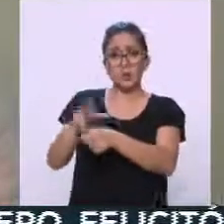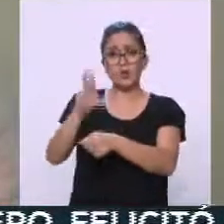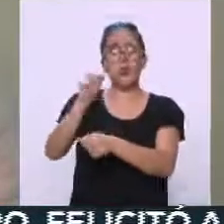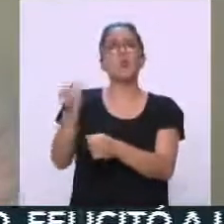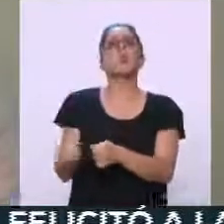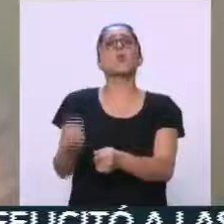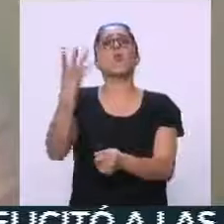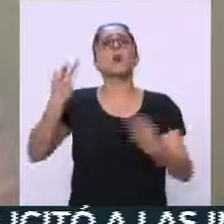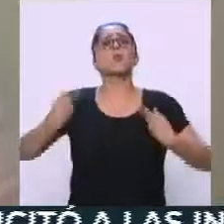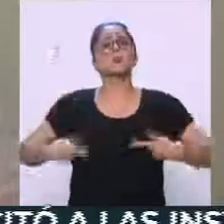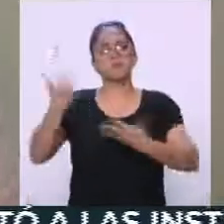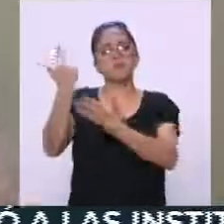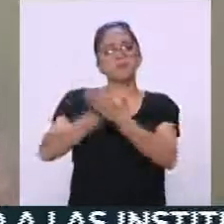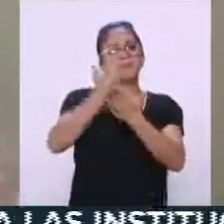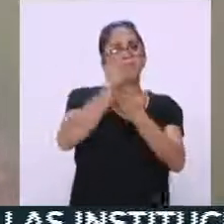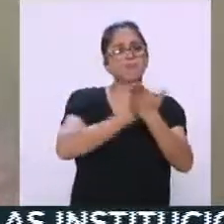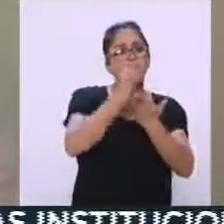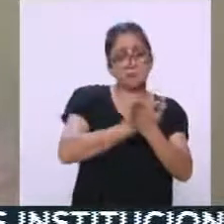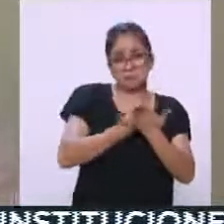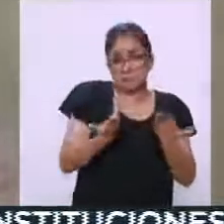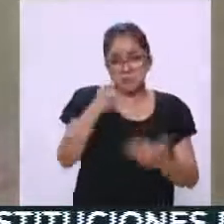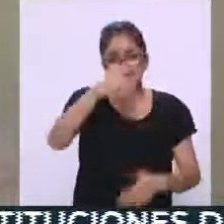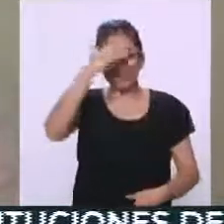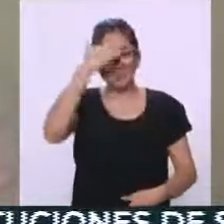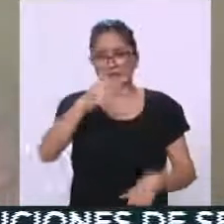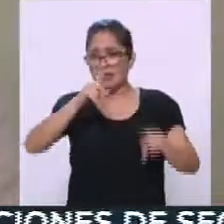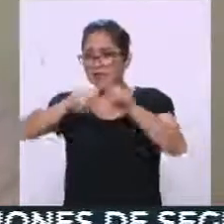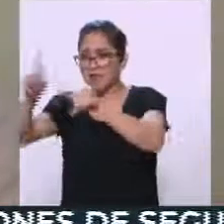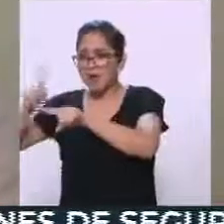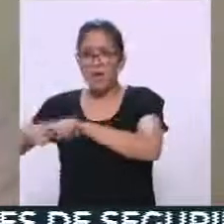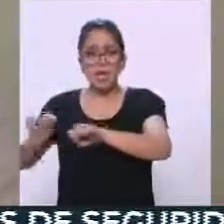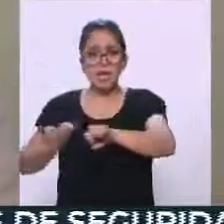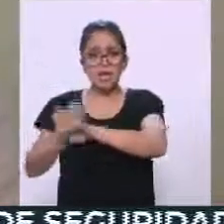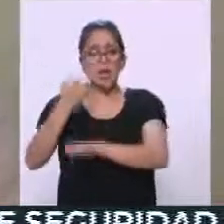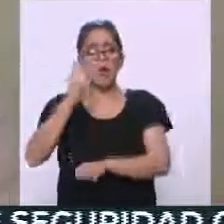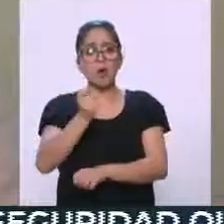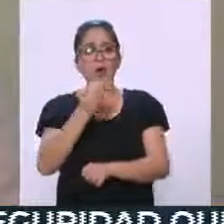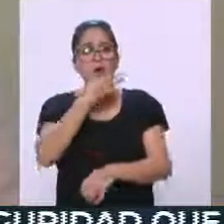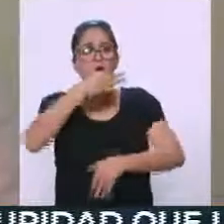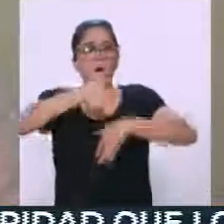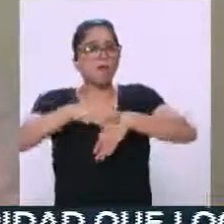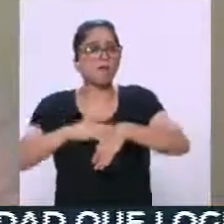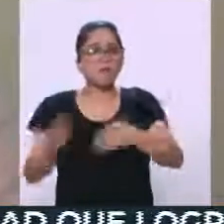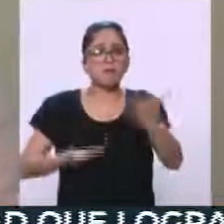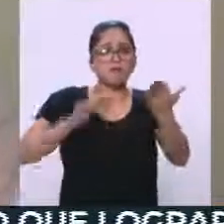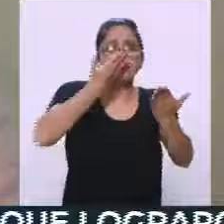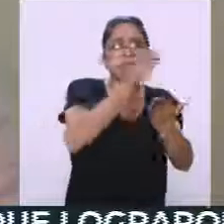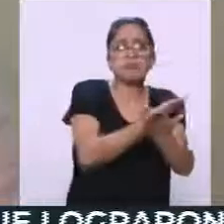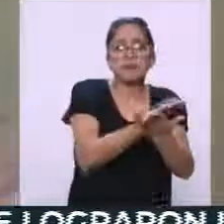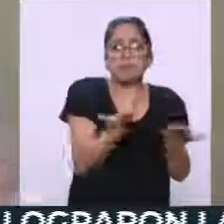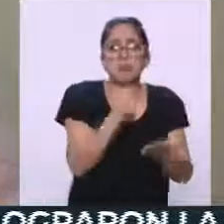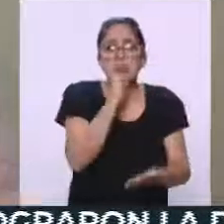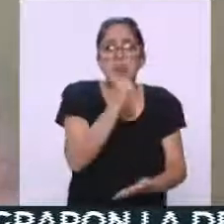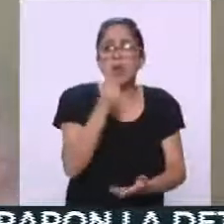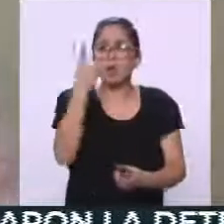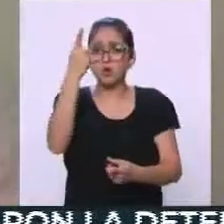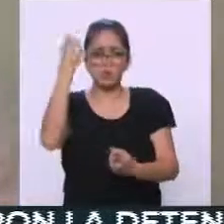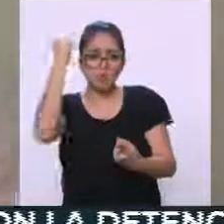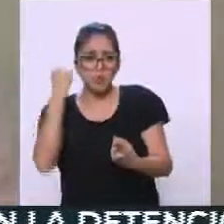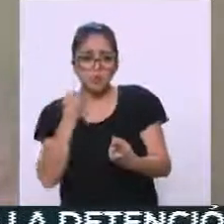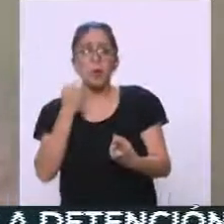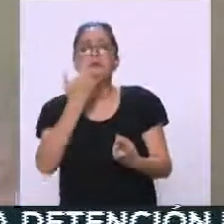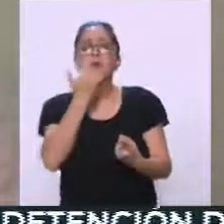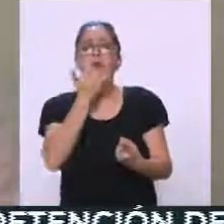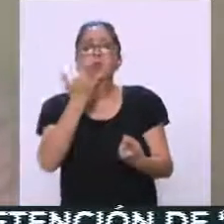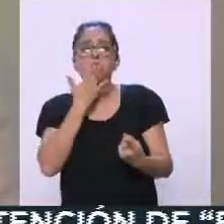Hemos visto algunas entidades que se han rezagado a la hora de reportar algunos de los datos, ¿no? Por nombrarte dos, Sonora y Coahuila generalmente han estado